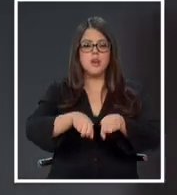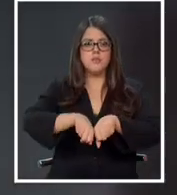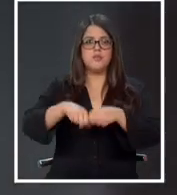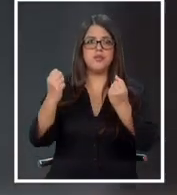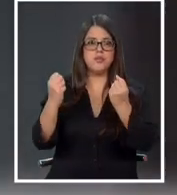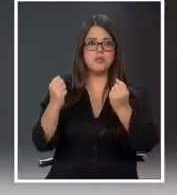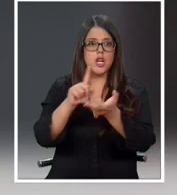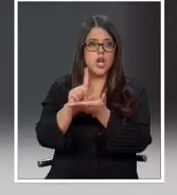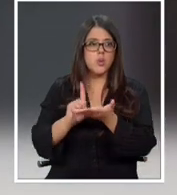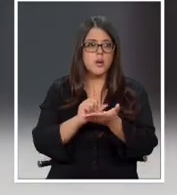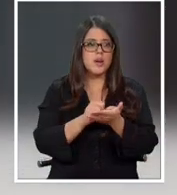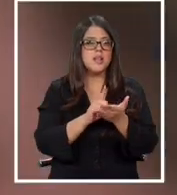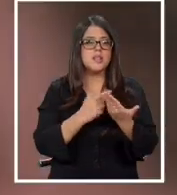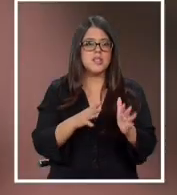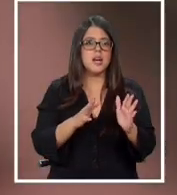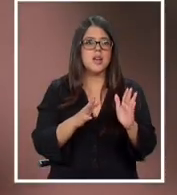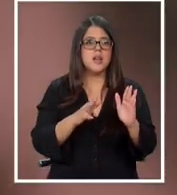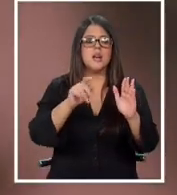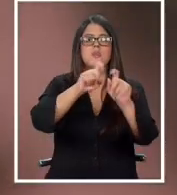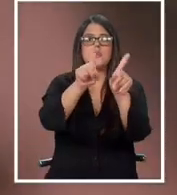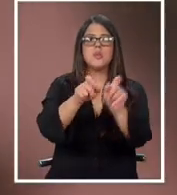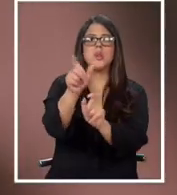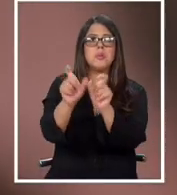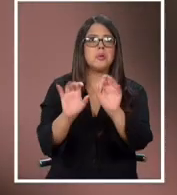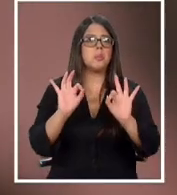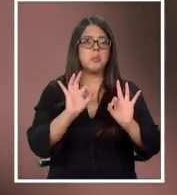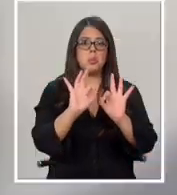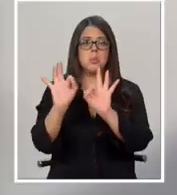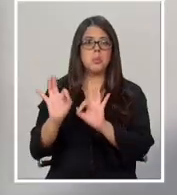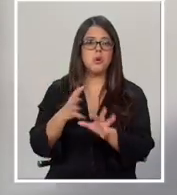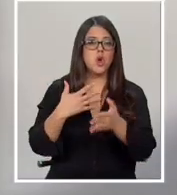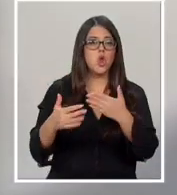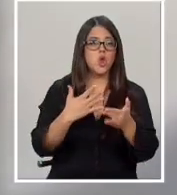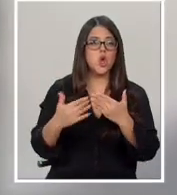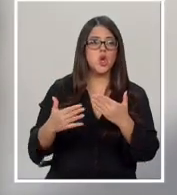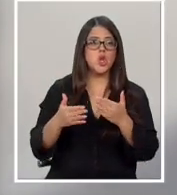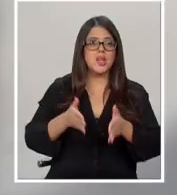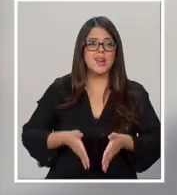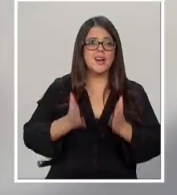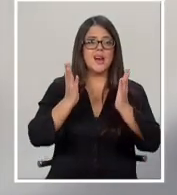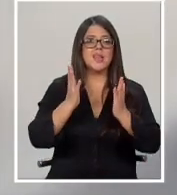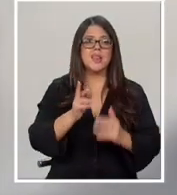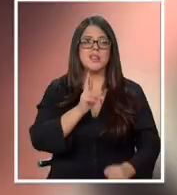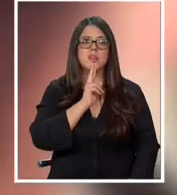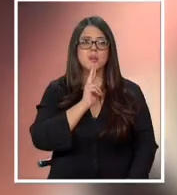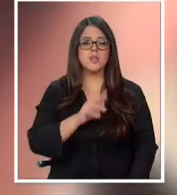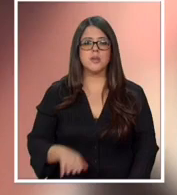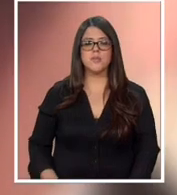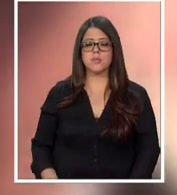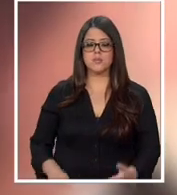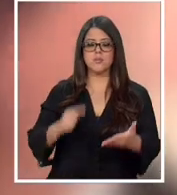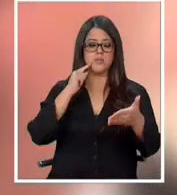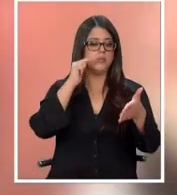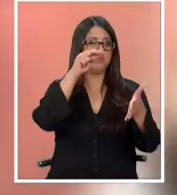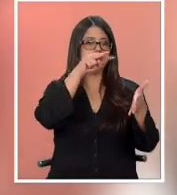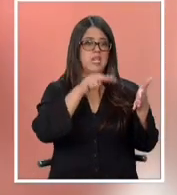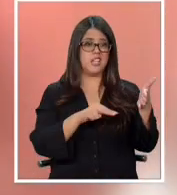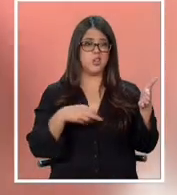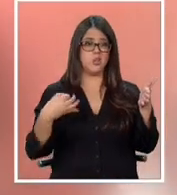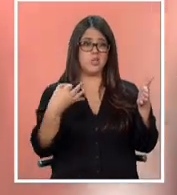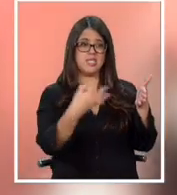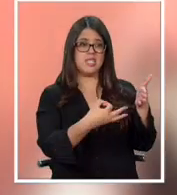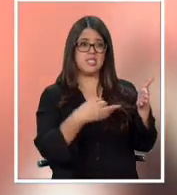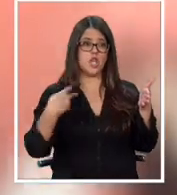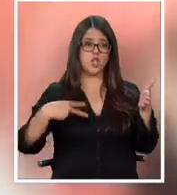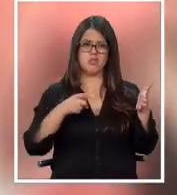en Ucrania, abordó a personas comunes y corrientes en las calles de una ciudad rusa. Esto no es lo que están diciendo